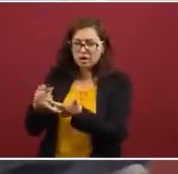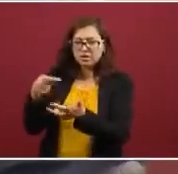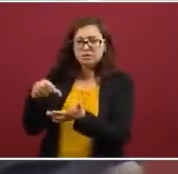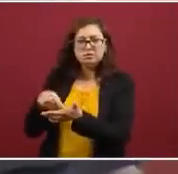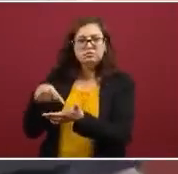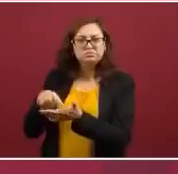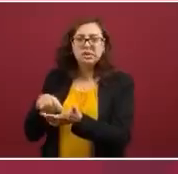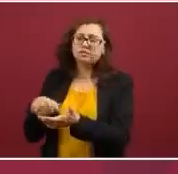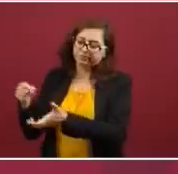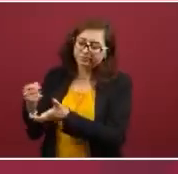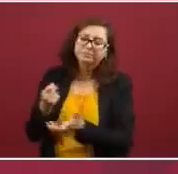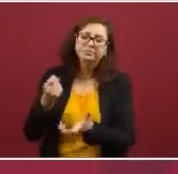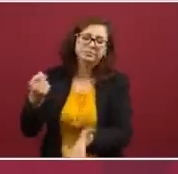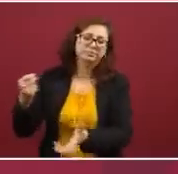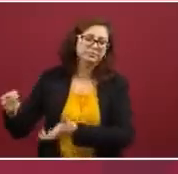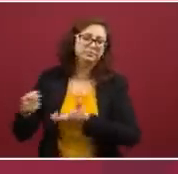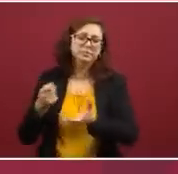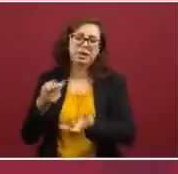respaldar a Pemex,